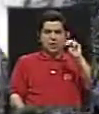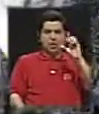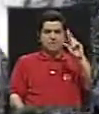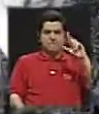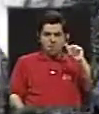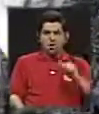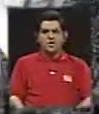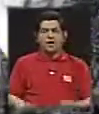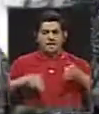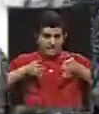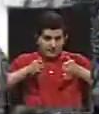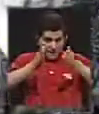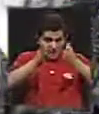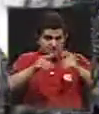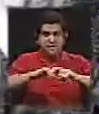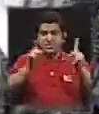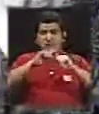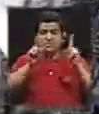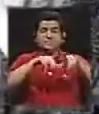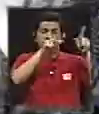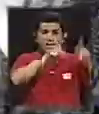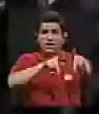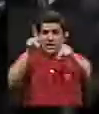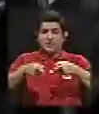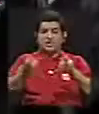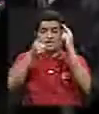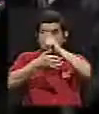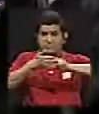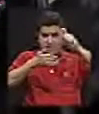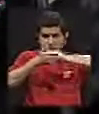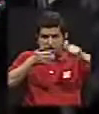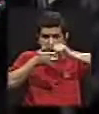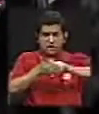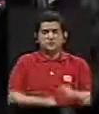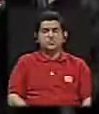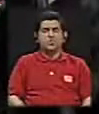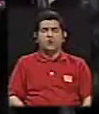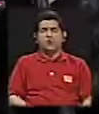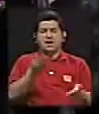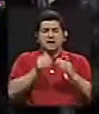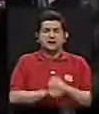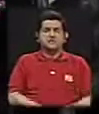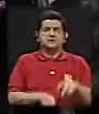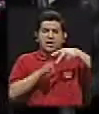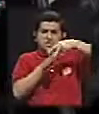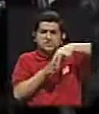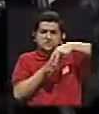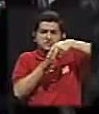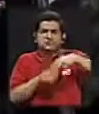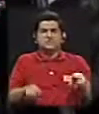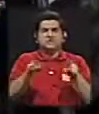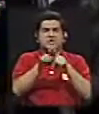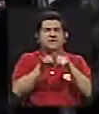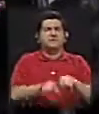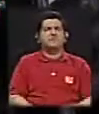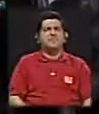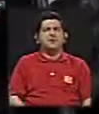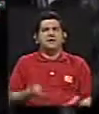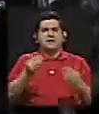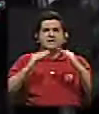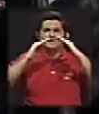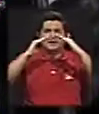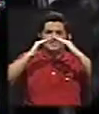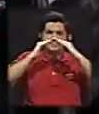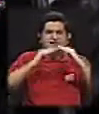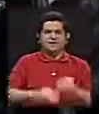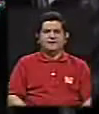de ese trayecto nos encontramos con diferentes personas que venían de la escuela en mula, casas desde ranchos